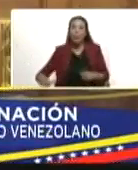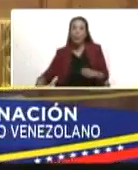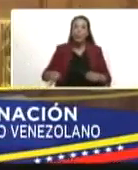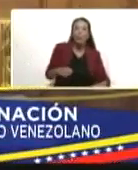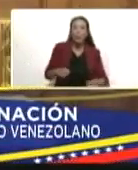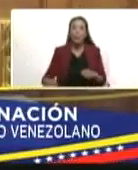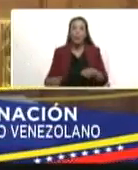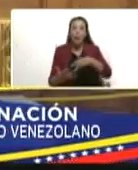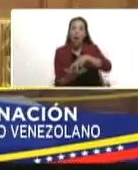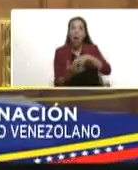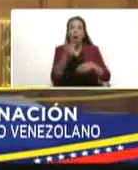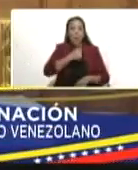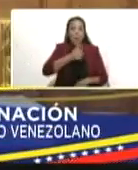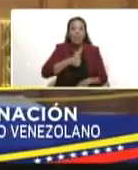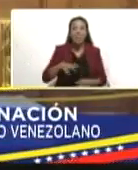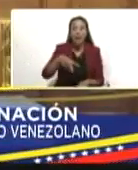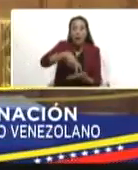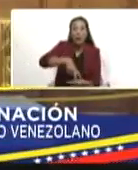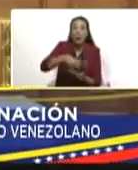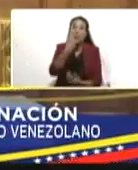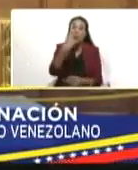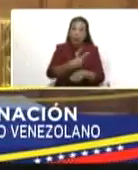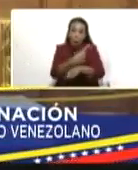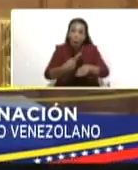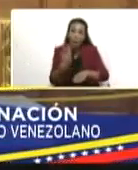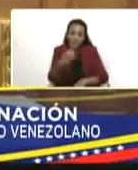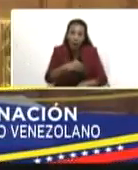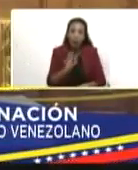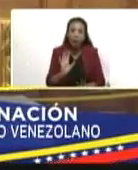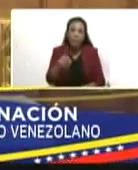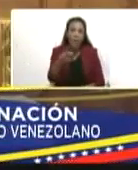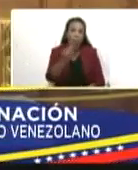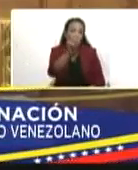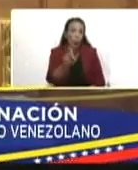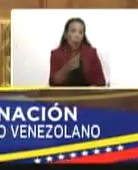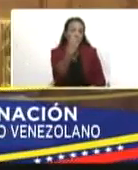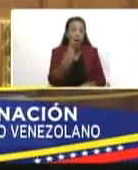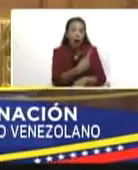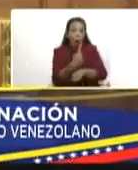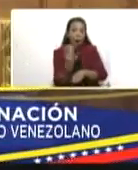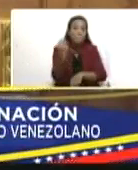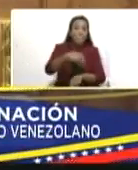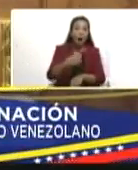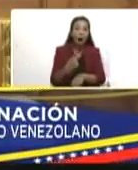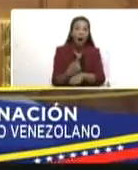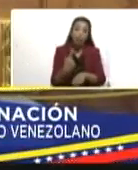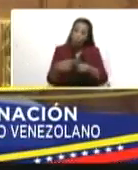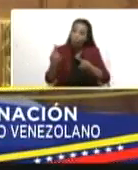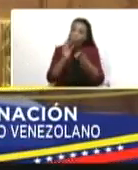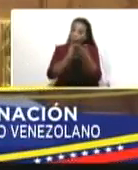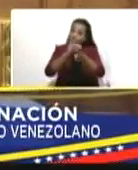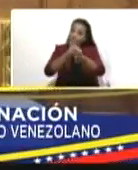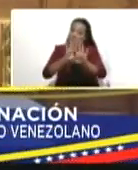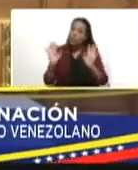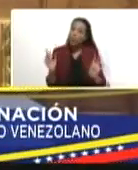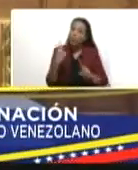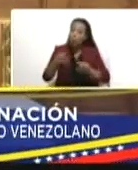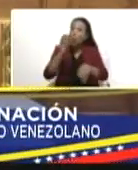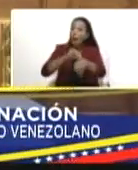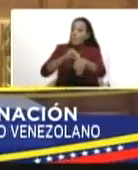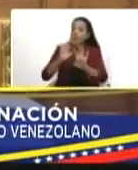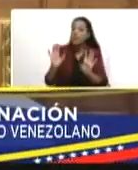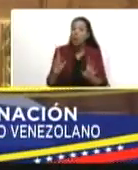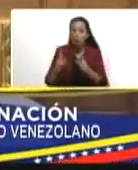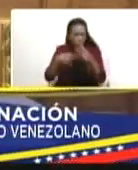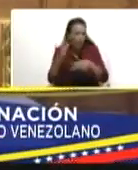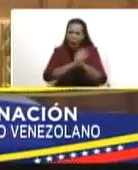para aguantar una horita más me aguantan una horita más pues tengo otros anuncios aquí o lo